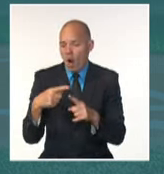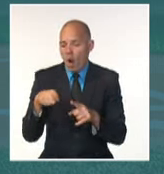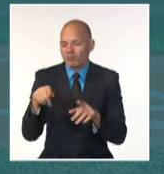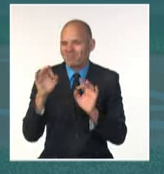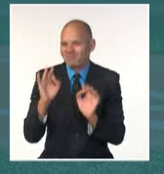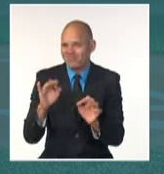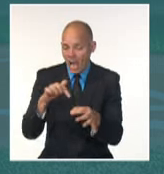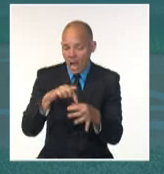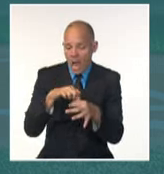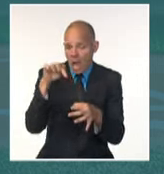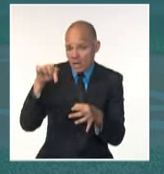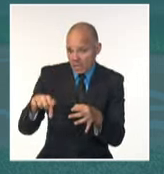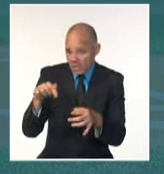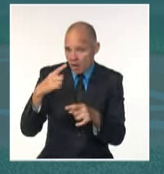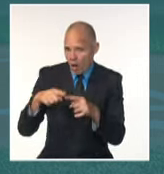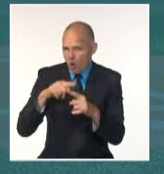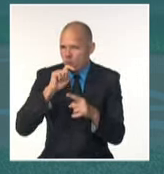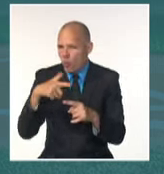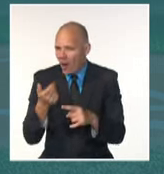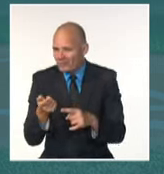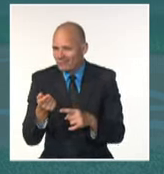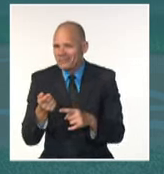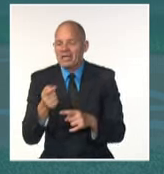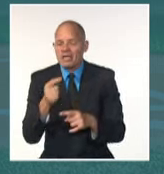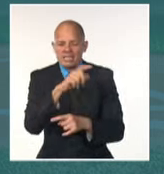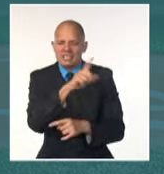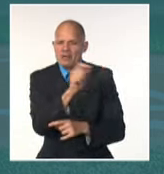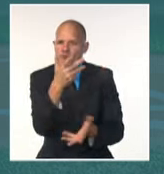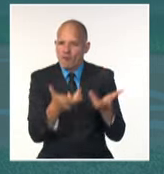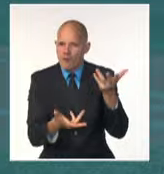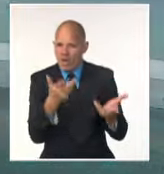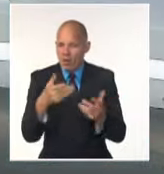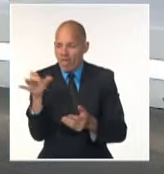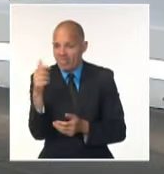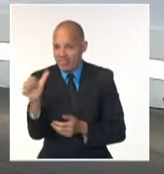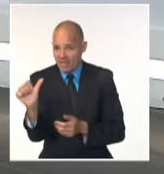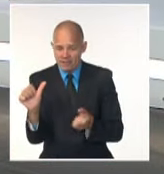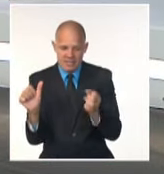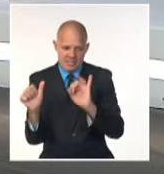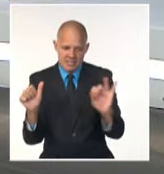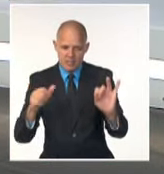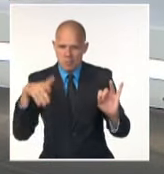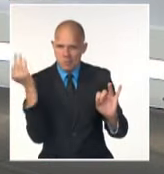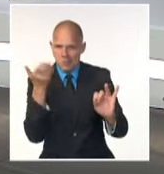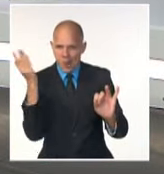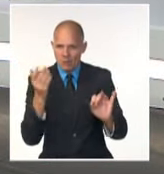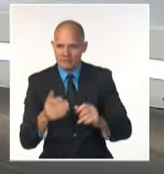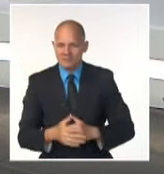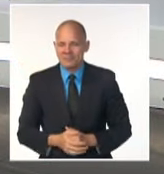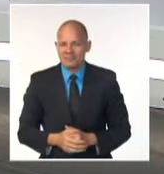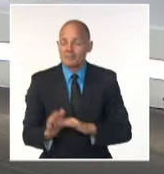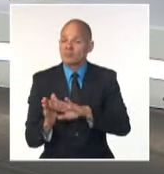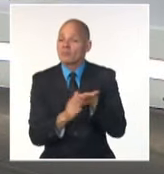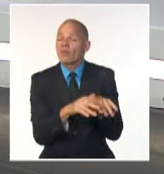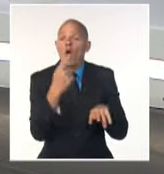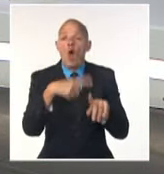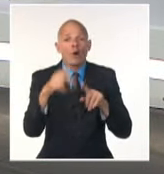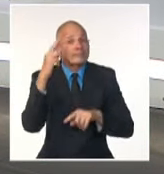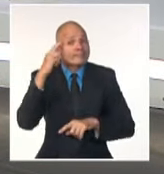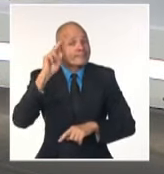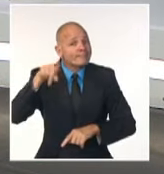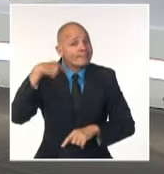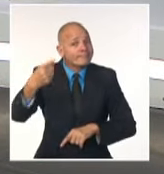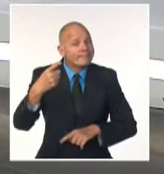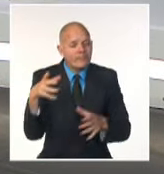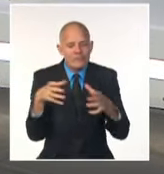Isla venció a Cienfuegos 10-7 con racimos de 6 carreras en la 9ª entrada. Y antes de terminar, les recuerdo que mañana Cuba